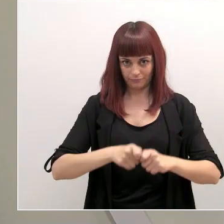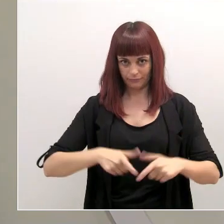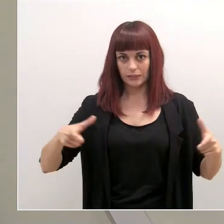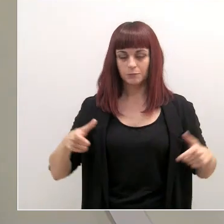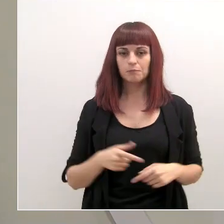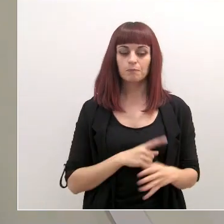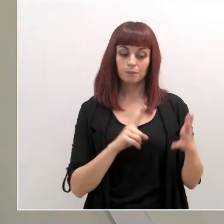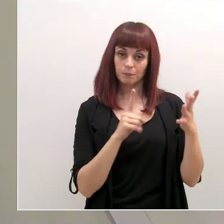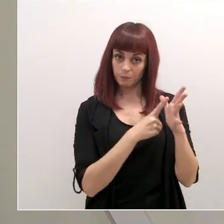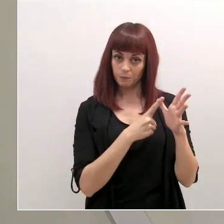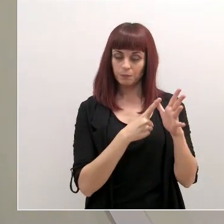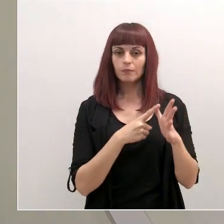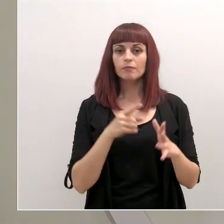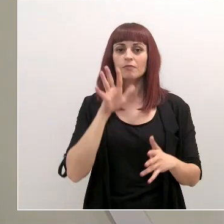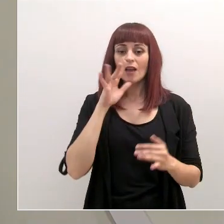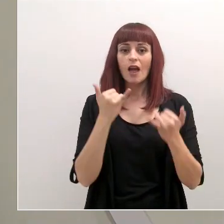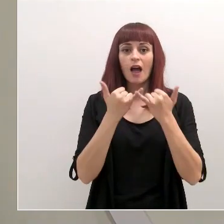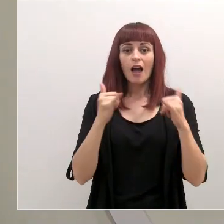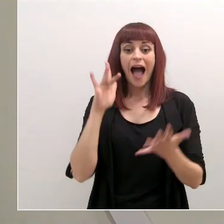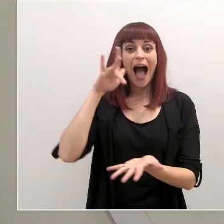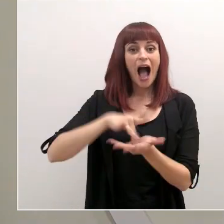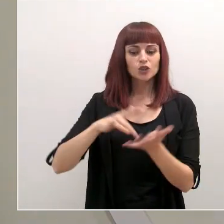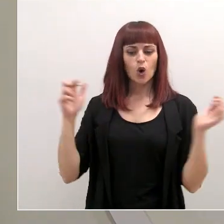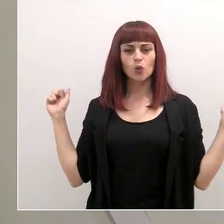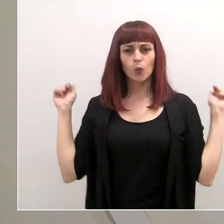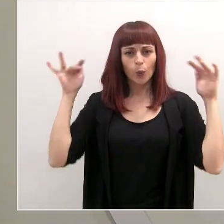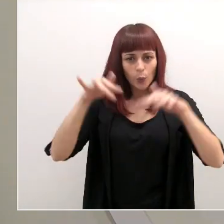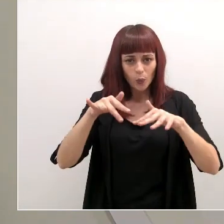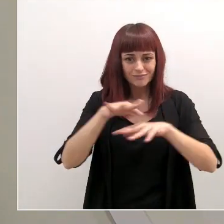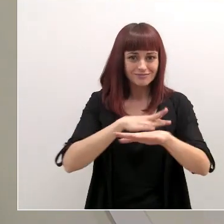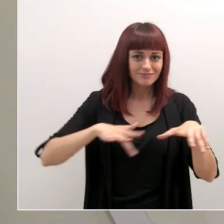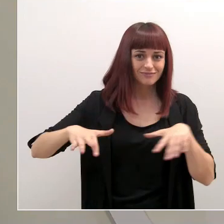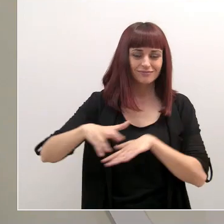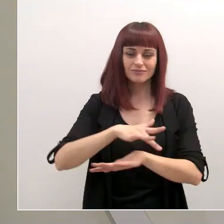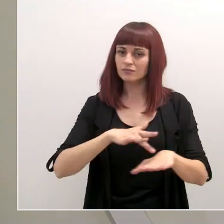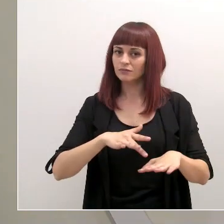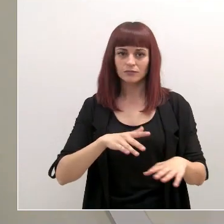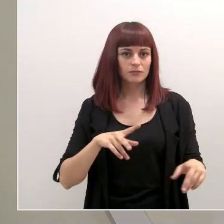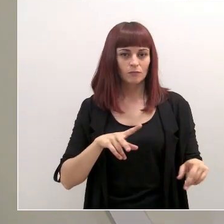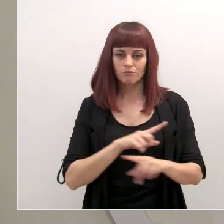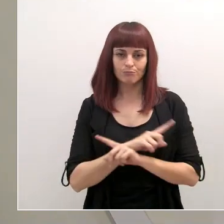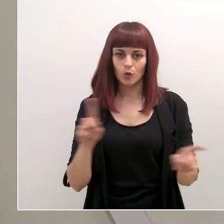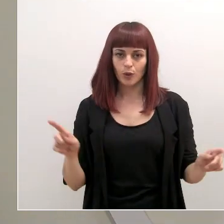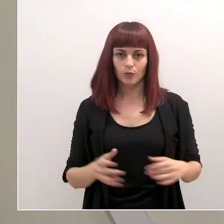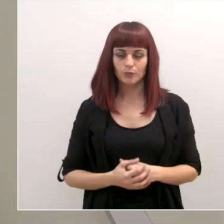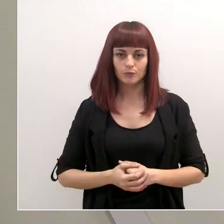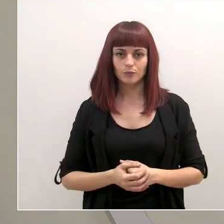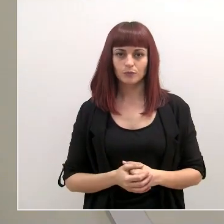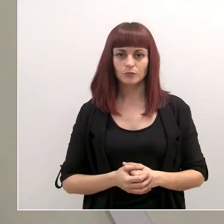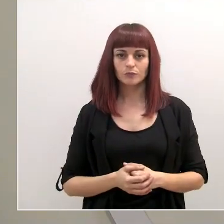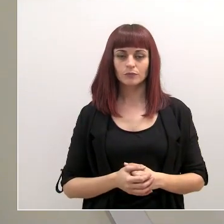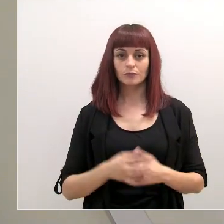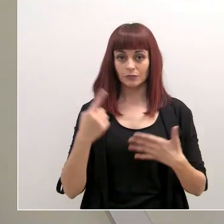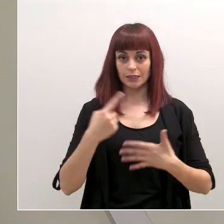se prohíbe en estos días la celebración de actos masivos que implique la concentración y aglomeración de personas.